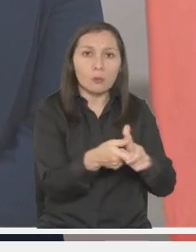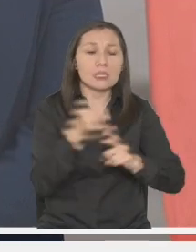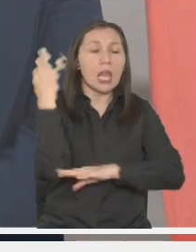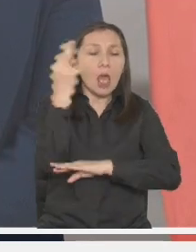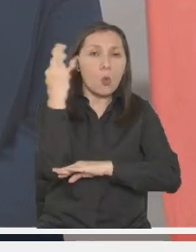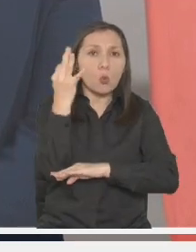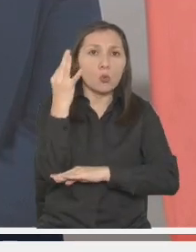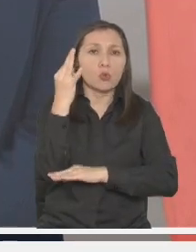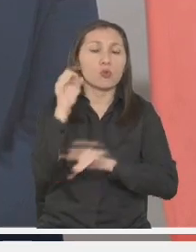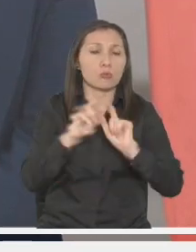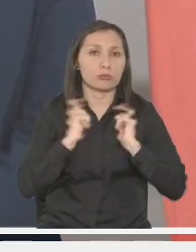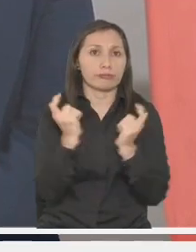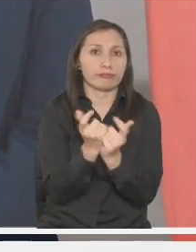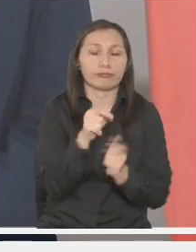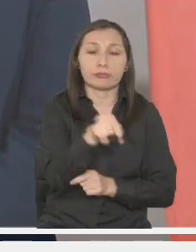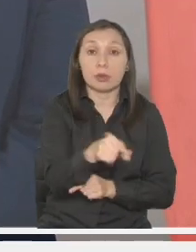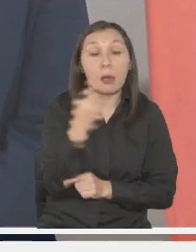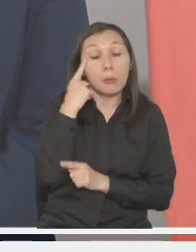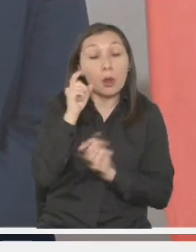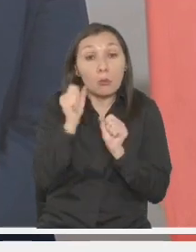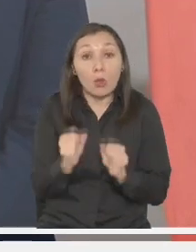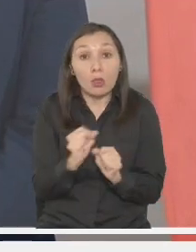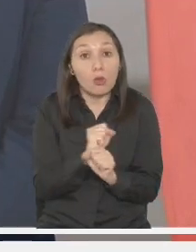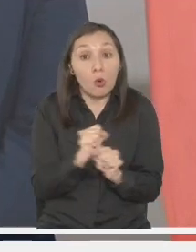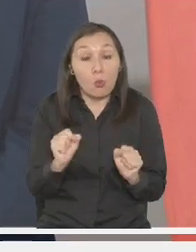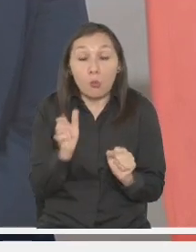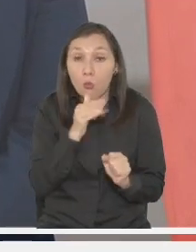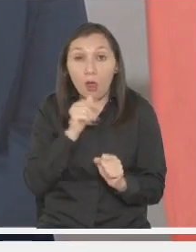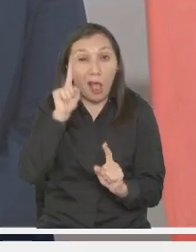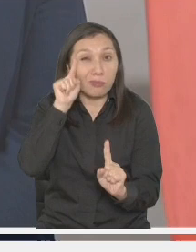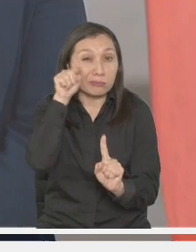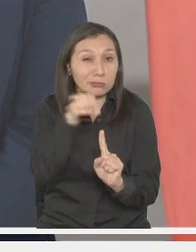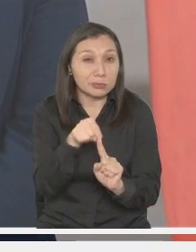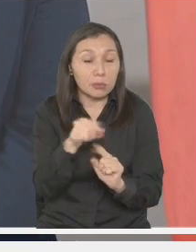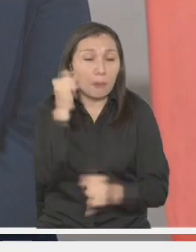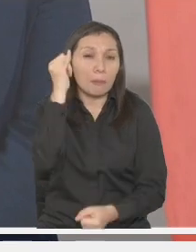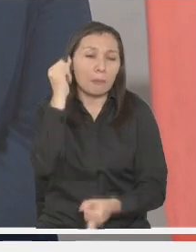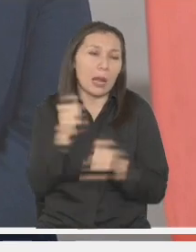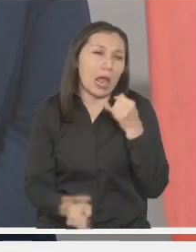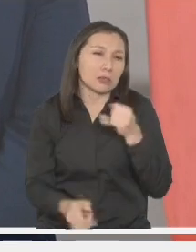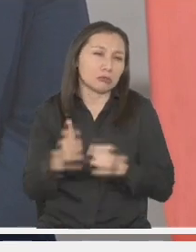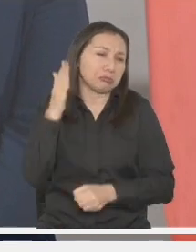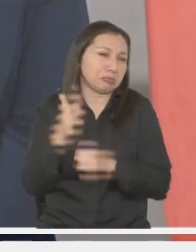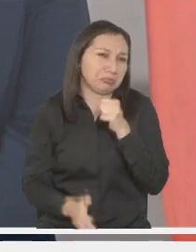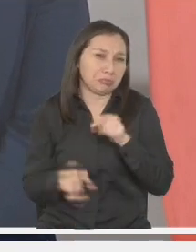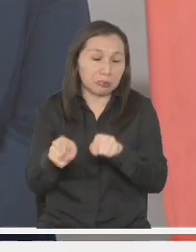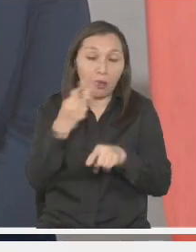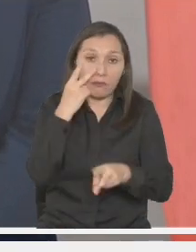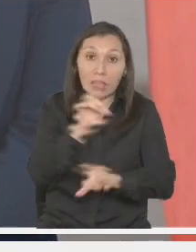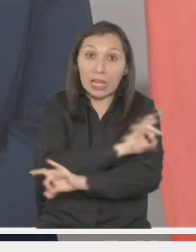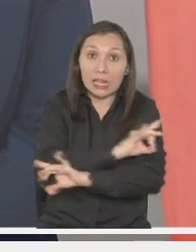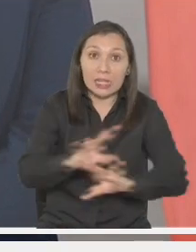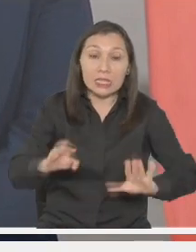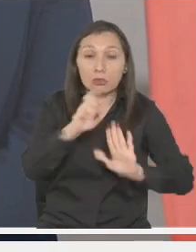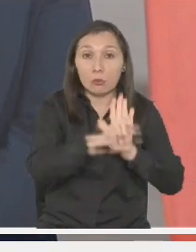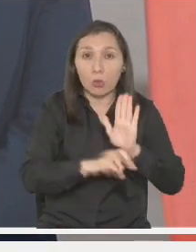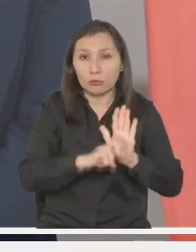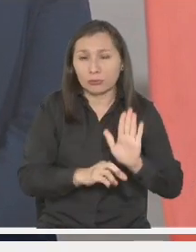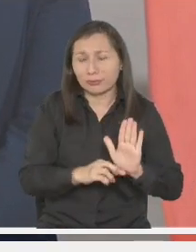sesiones de la sala, pero es posible, si no lo proponemos, que en un plazo acotado vean la luz proyectos que